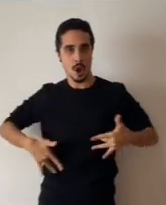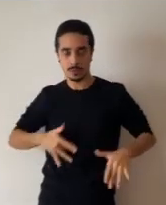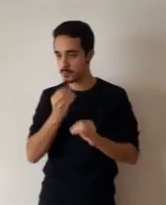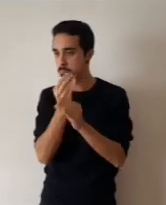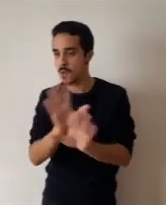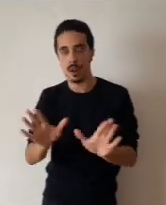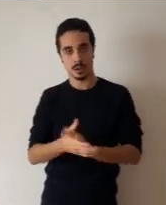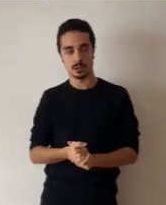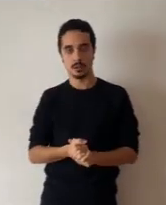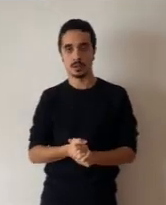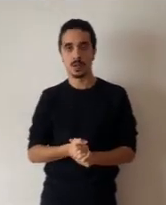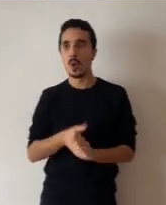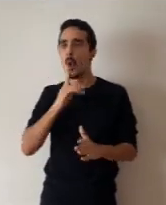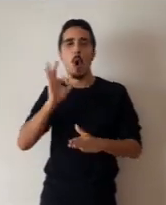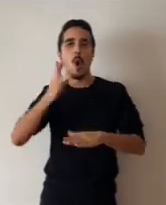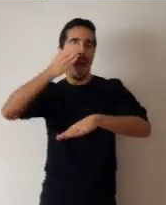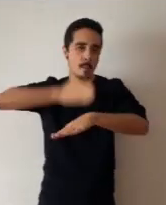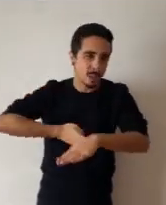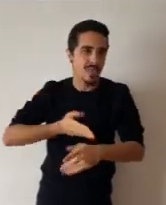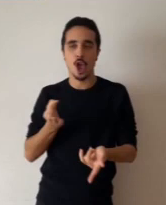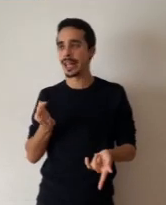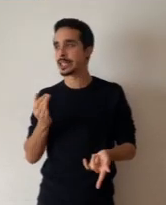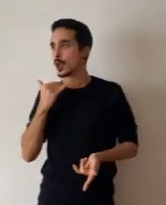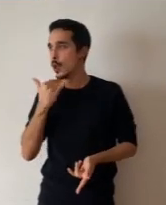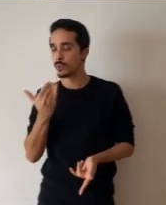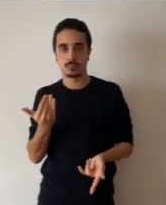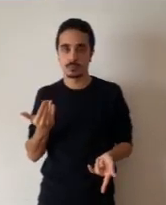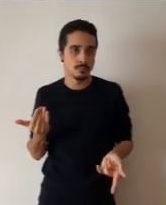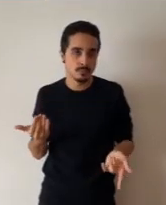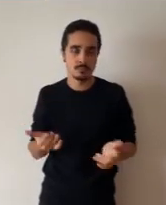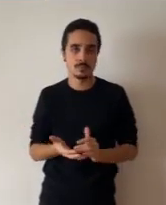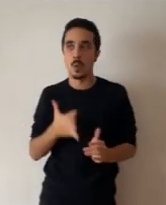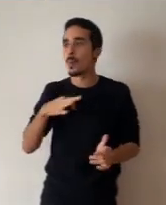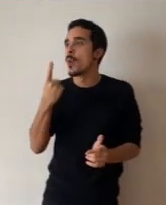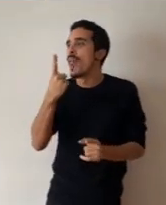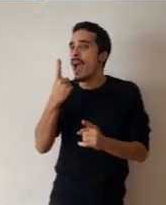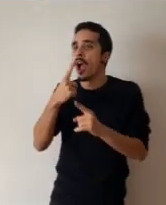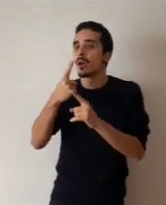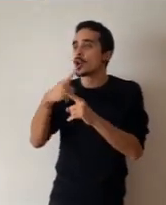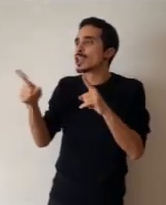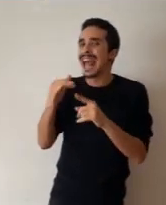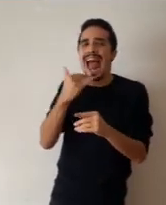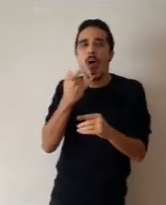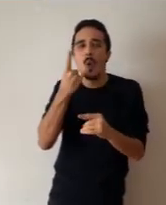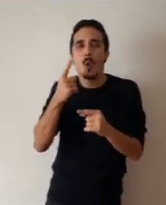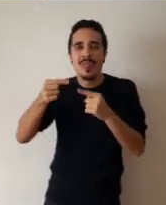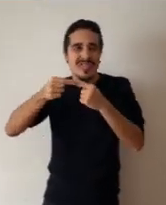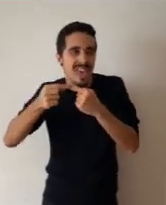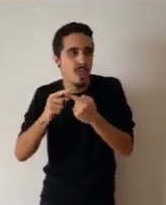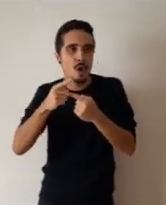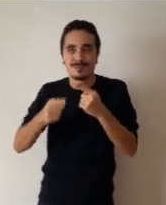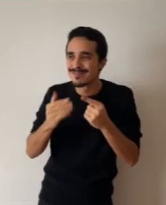muchísima cantidad de gente con diabetes. Tampoco amputaciones. Puede ocurrir a alguien que una cosa aislada